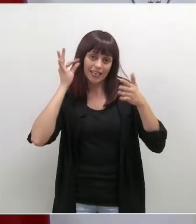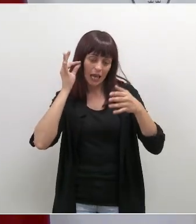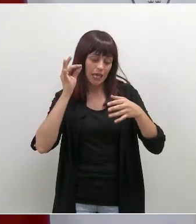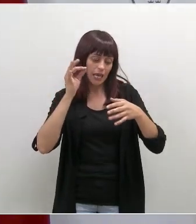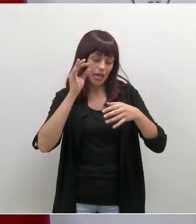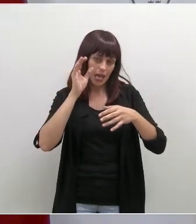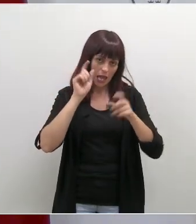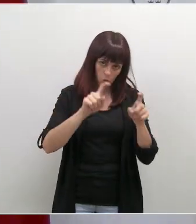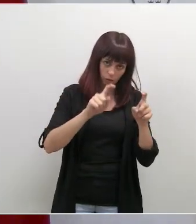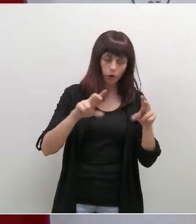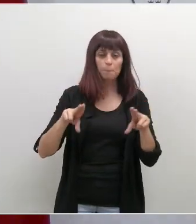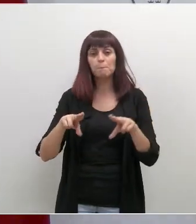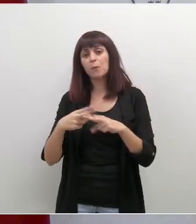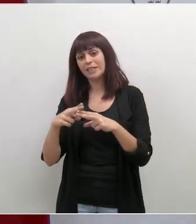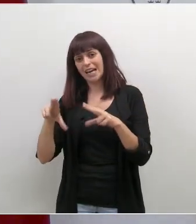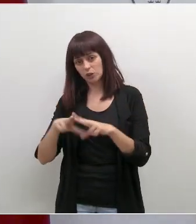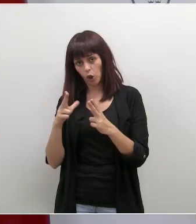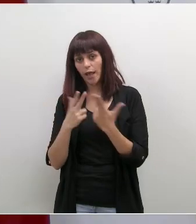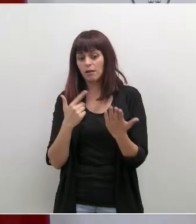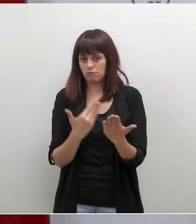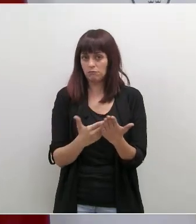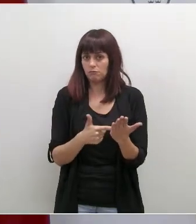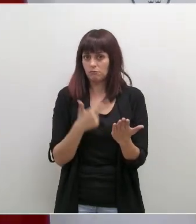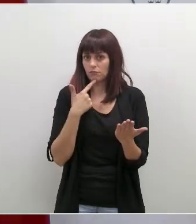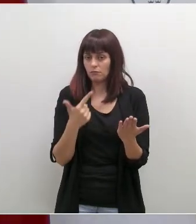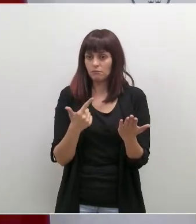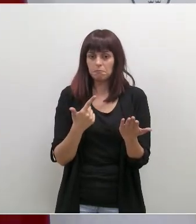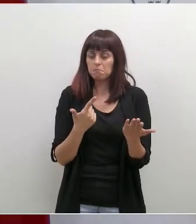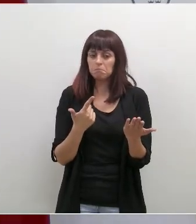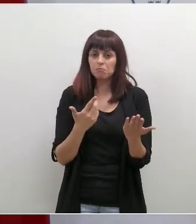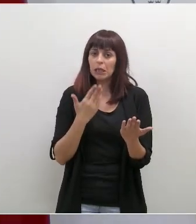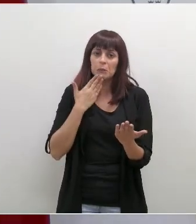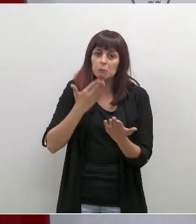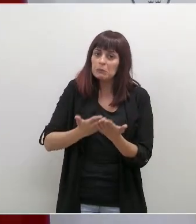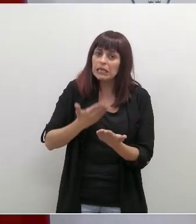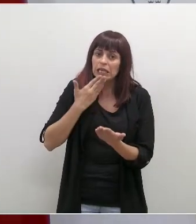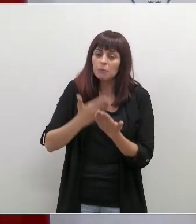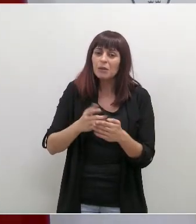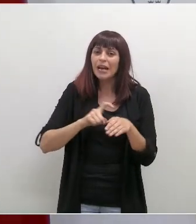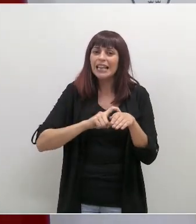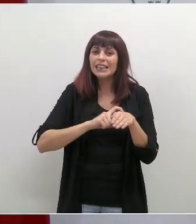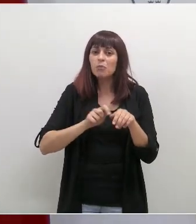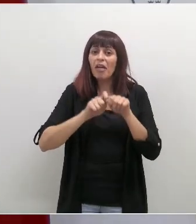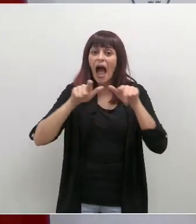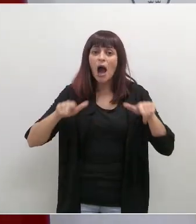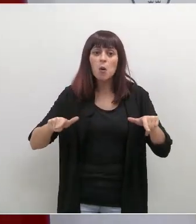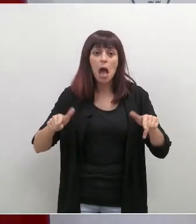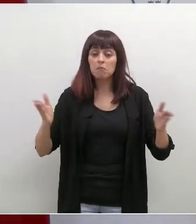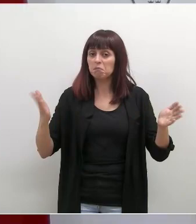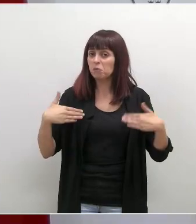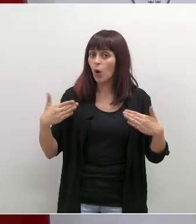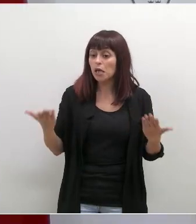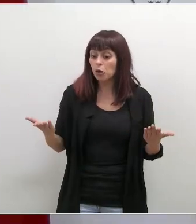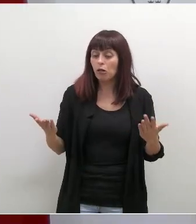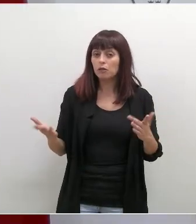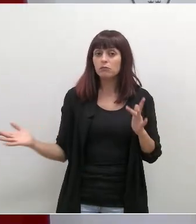Educación y de Política Social han constatado que no ha existido demanda para este tipo de aulas, y entonces se han puesto